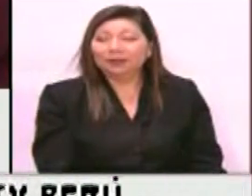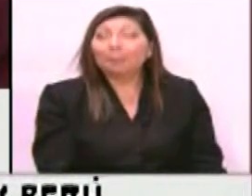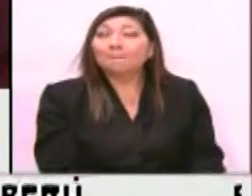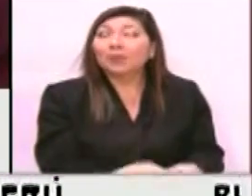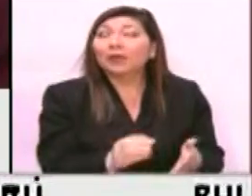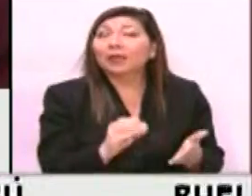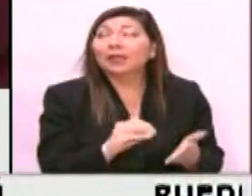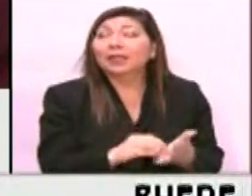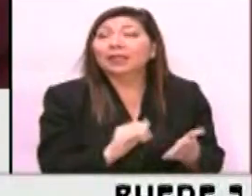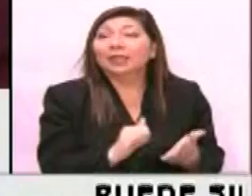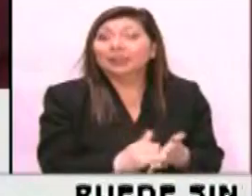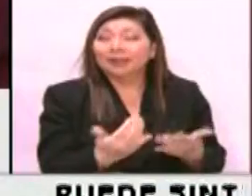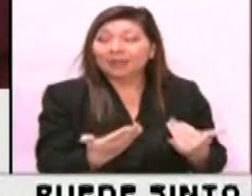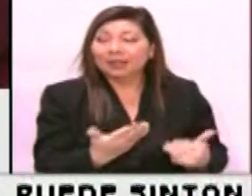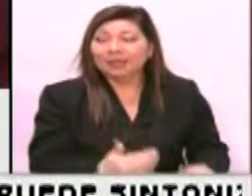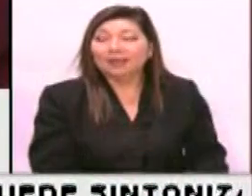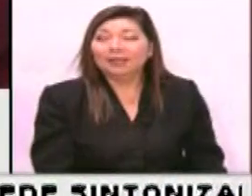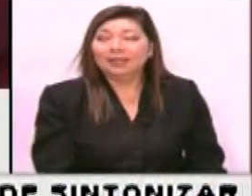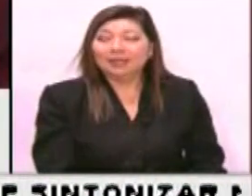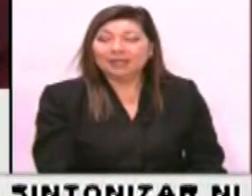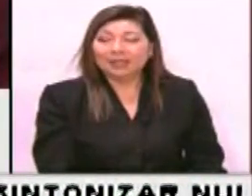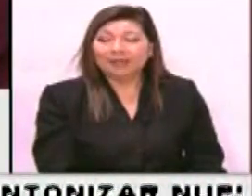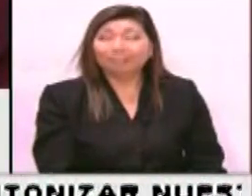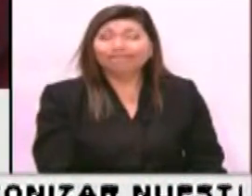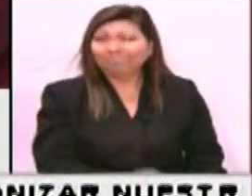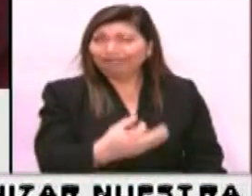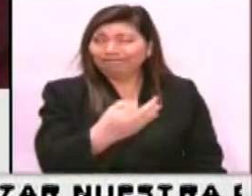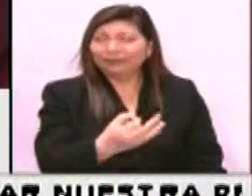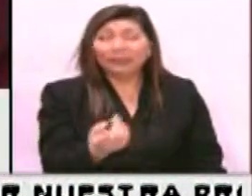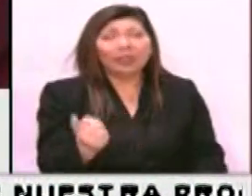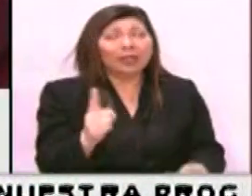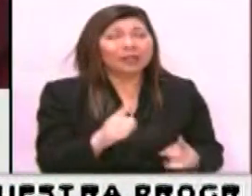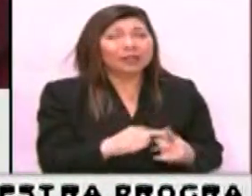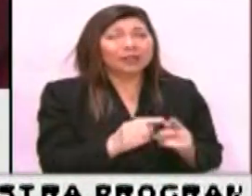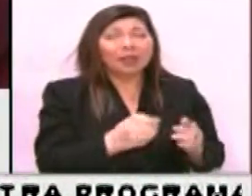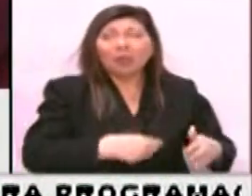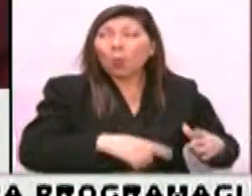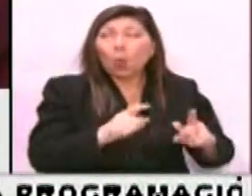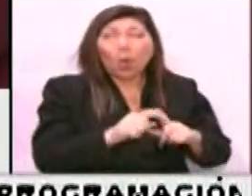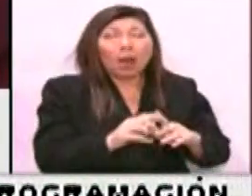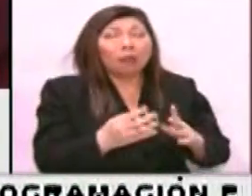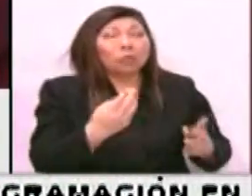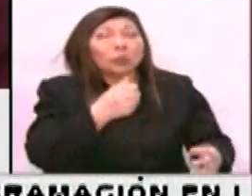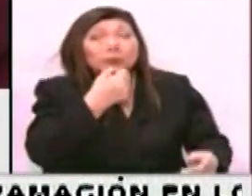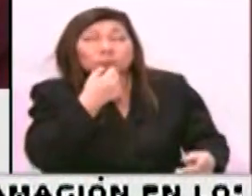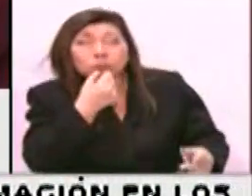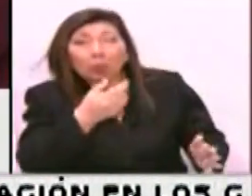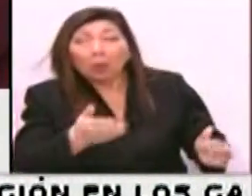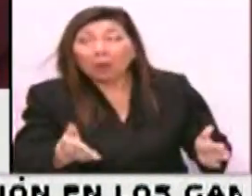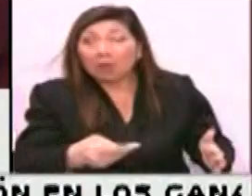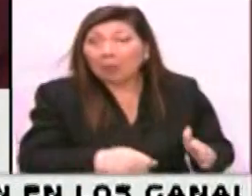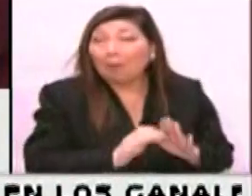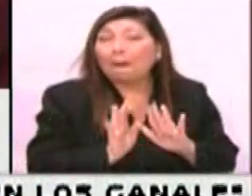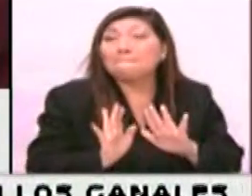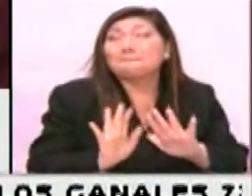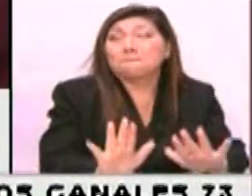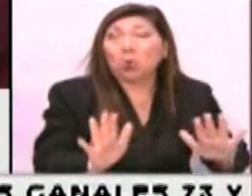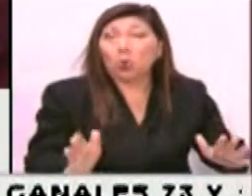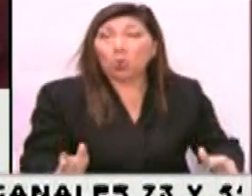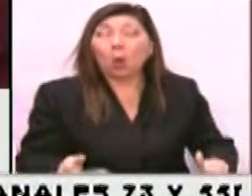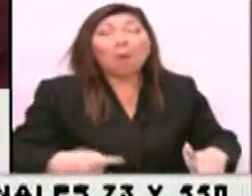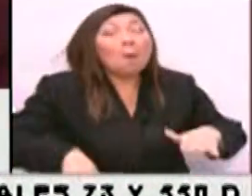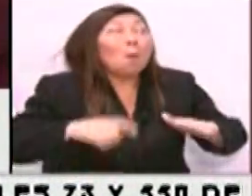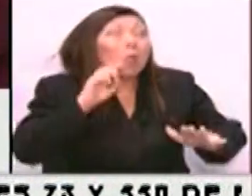parte en donde alguien juzga. ¿No es verdad? Hasta en un árbitro de fútbol si alguien lo empuja a